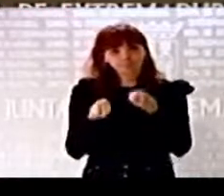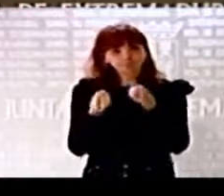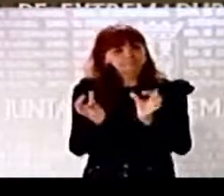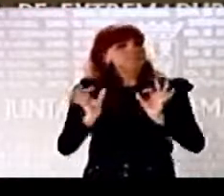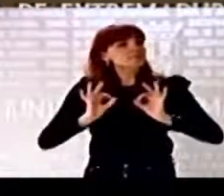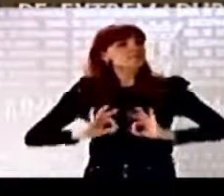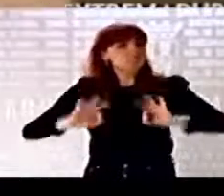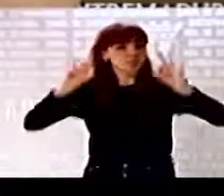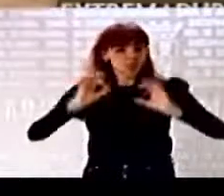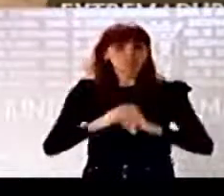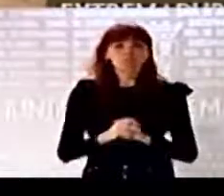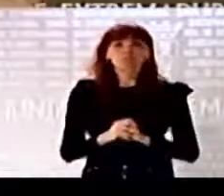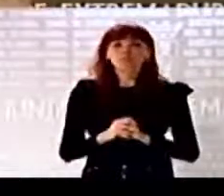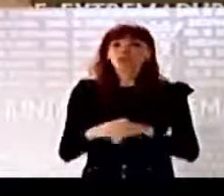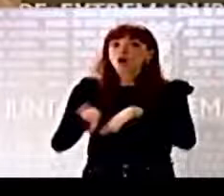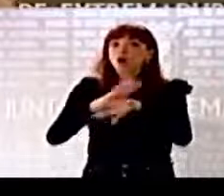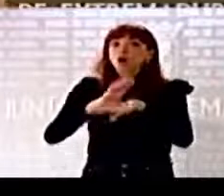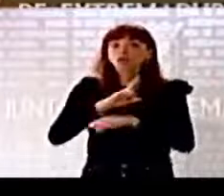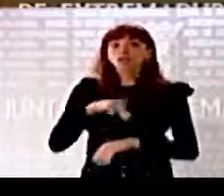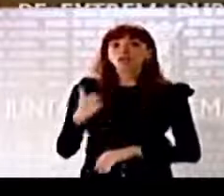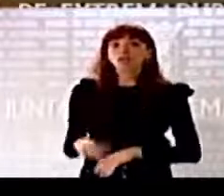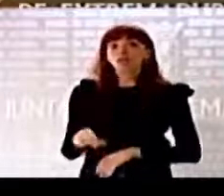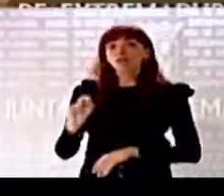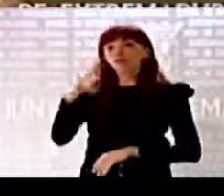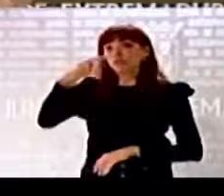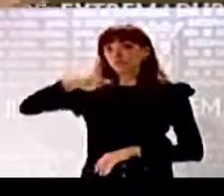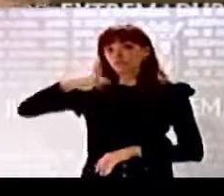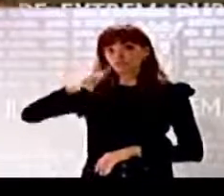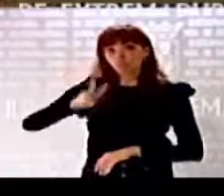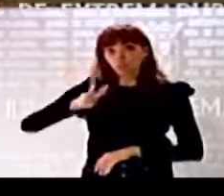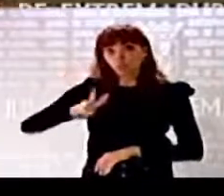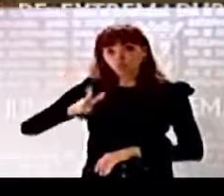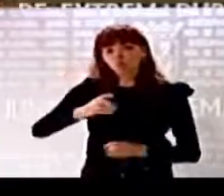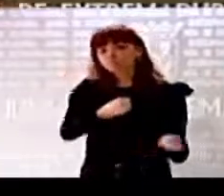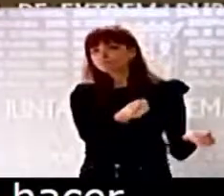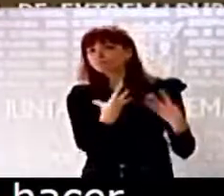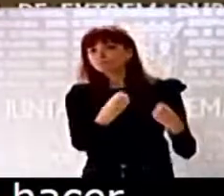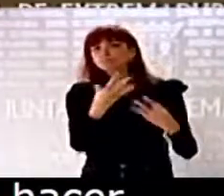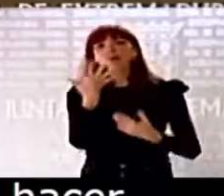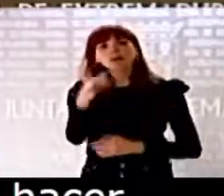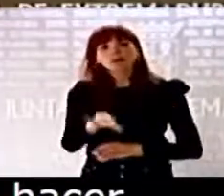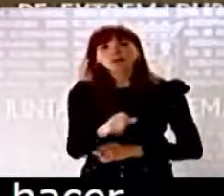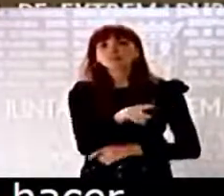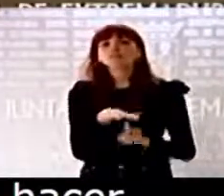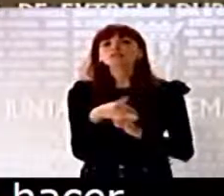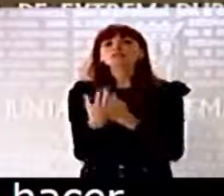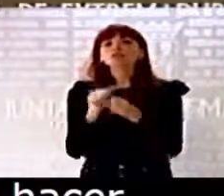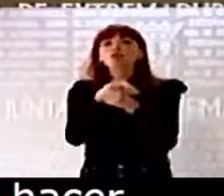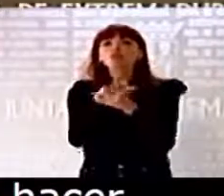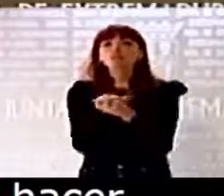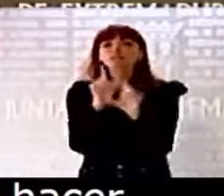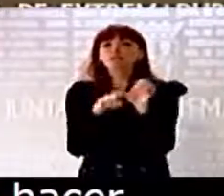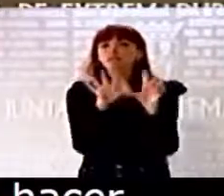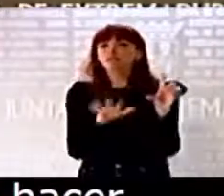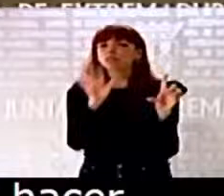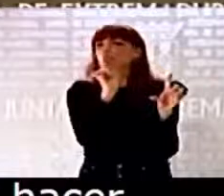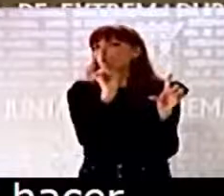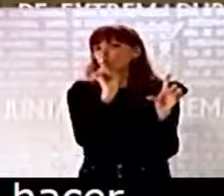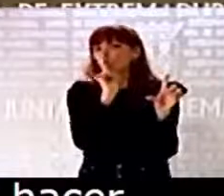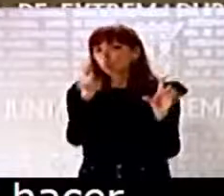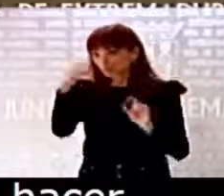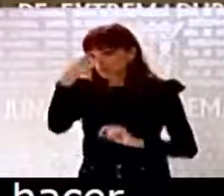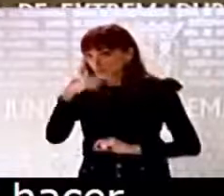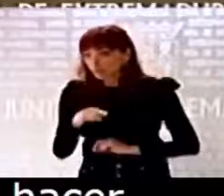especial hincapié. El consejero de Sanidad, vicepresidente segundo, nos ha informado de la situación COVID en Extremadura. Ya saben que hoy al